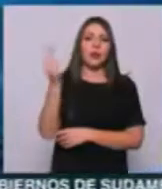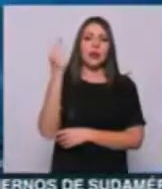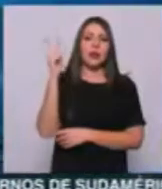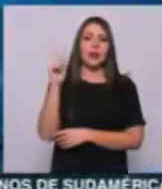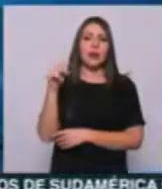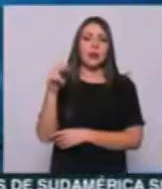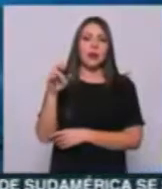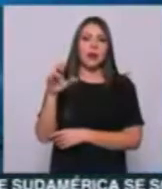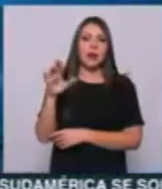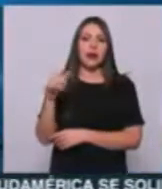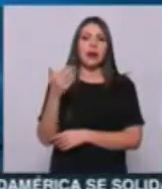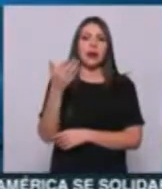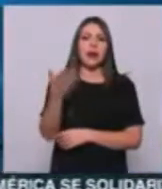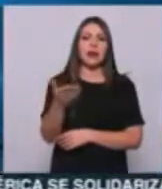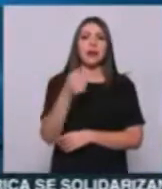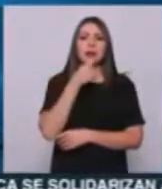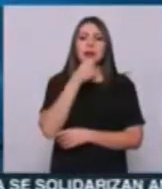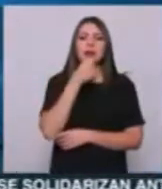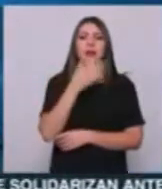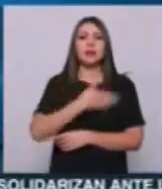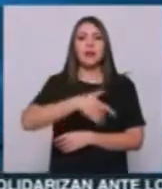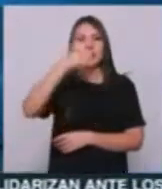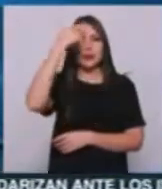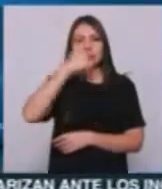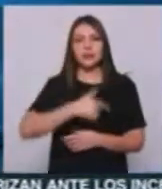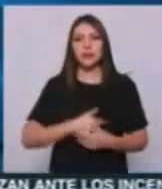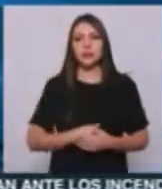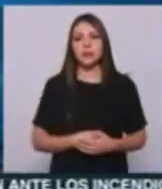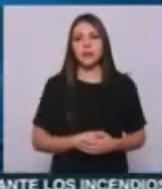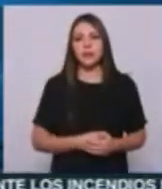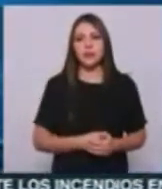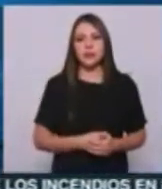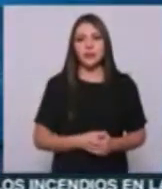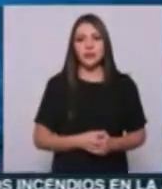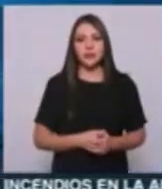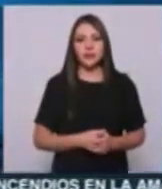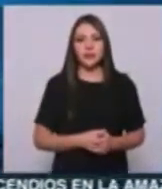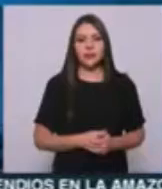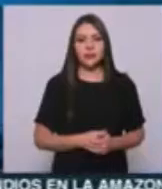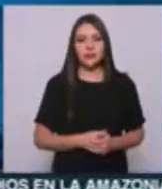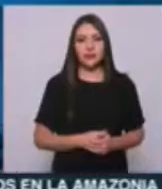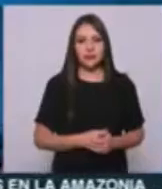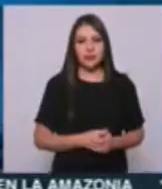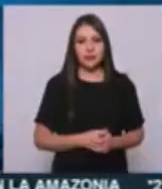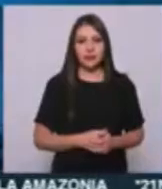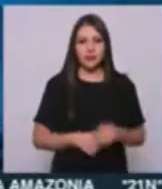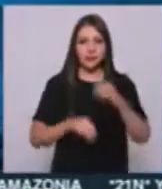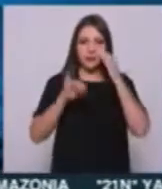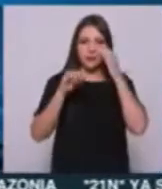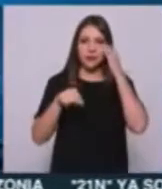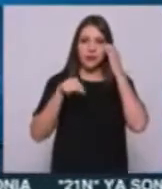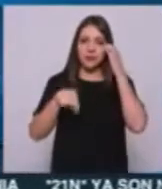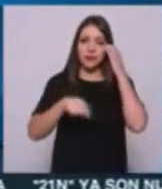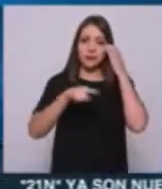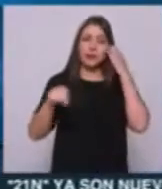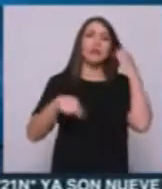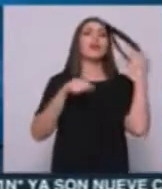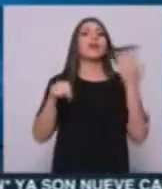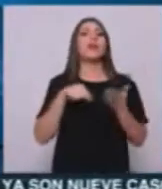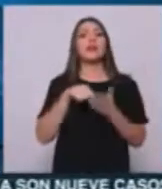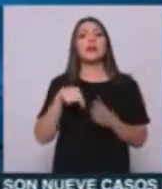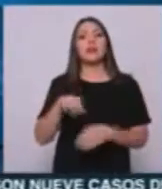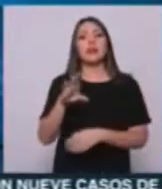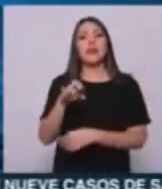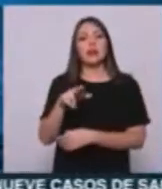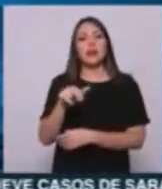Raúl, adelante con tu reporte, te escuchamos. Muy buenas noches. Así es, como lo comentas, nos encontramos en el CENART porque la Escuela de